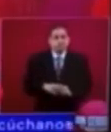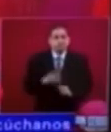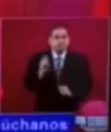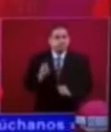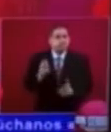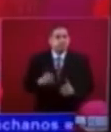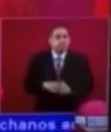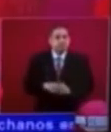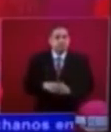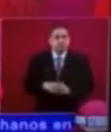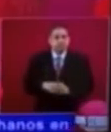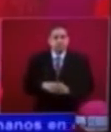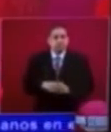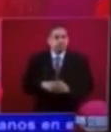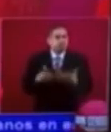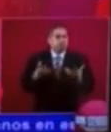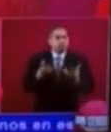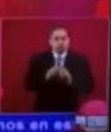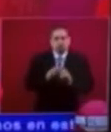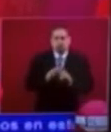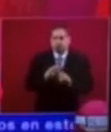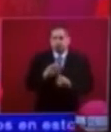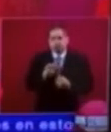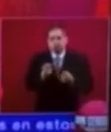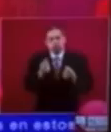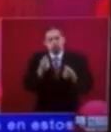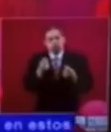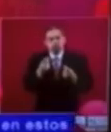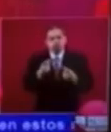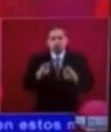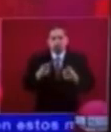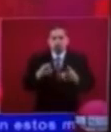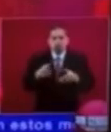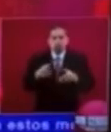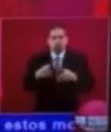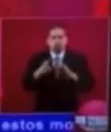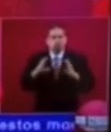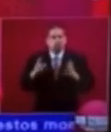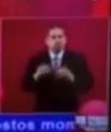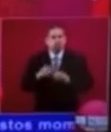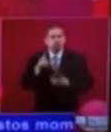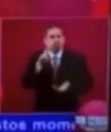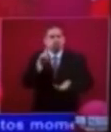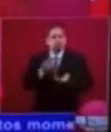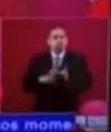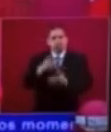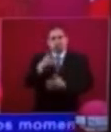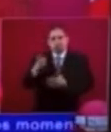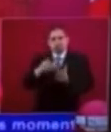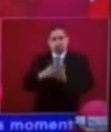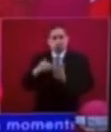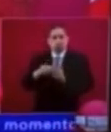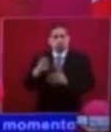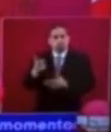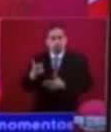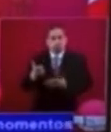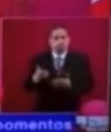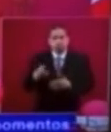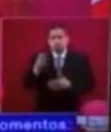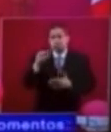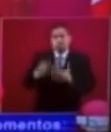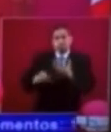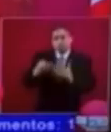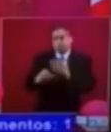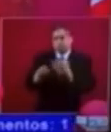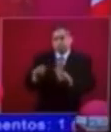generar un poco más de honestidad en los medios de comunicación y que aspiremos a eso, a que nos quitemos las máscaras. Estaba viendo, mi